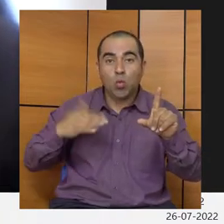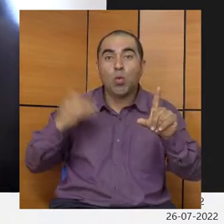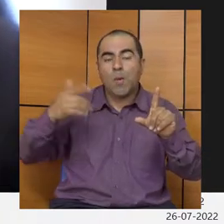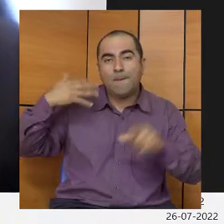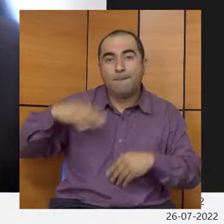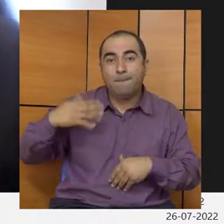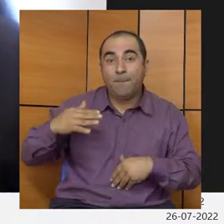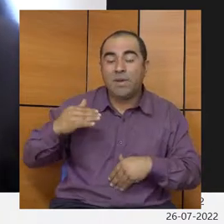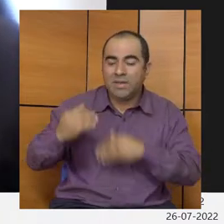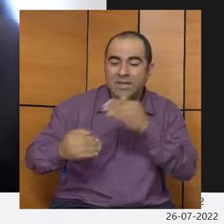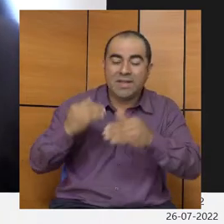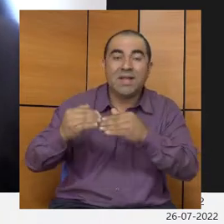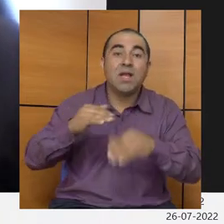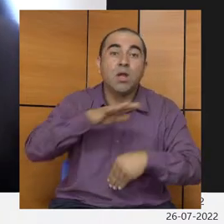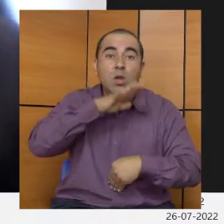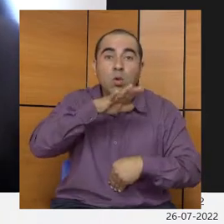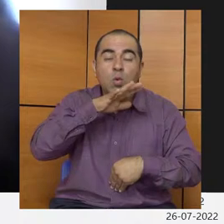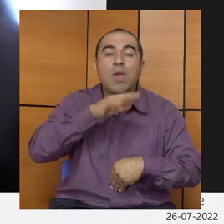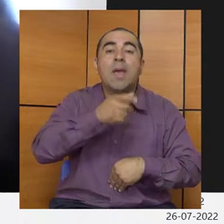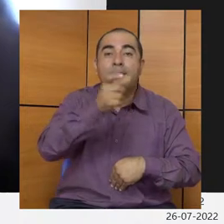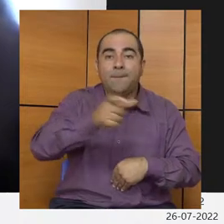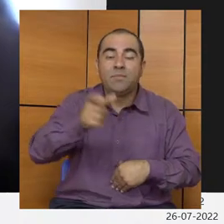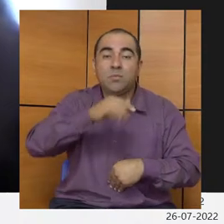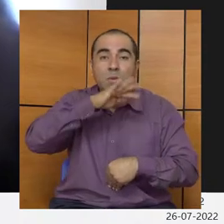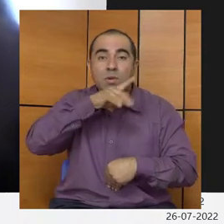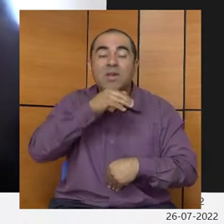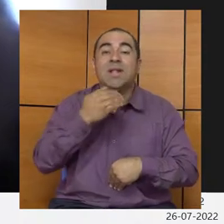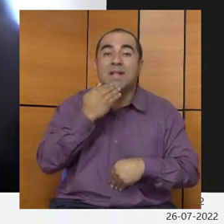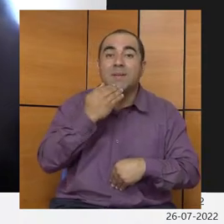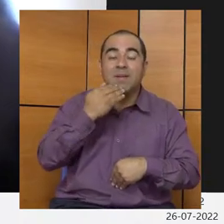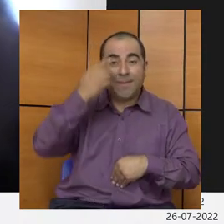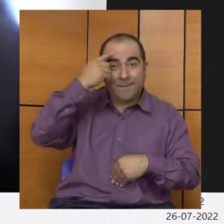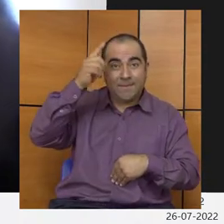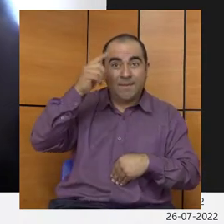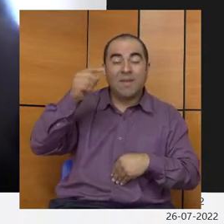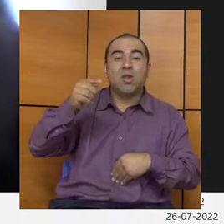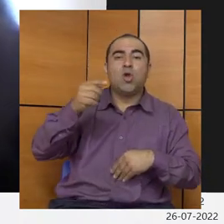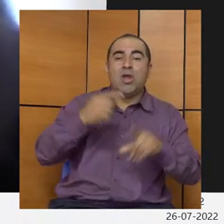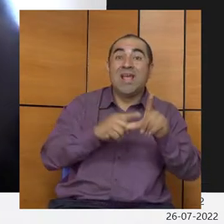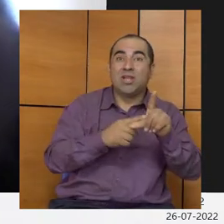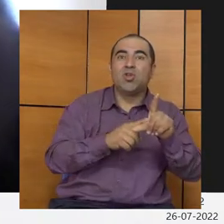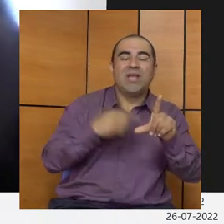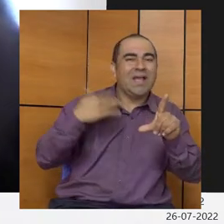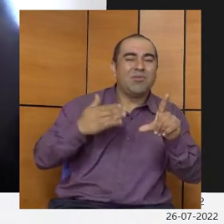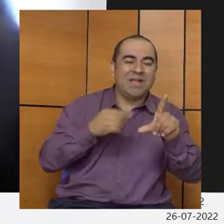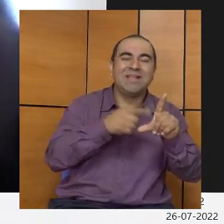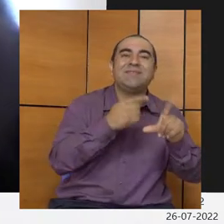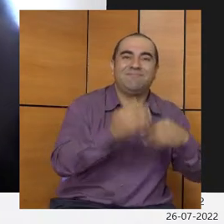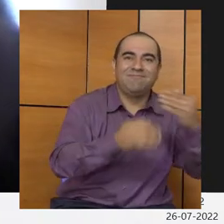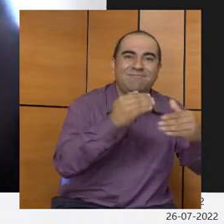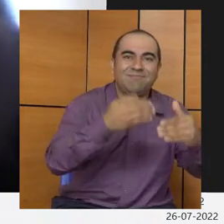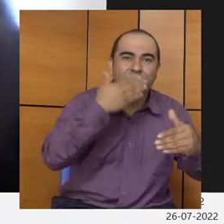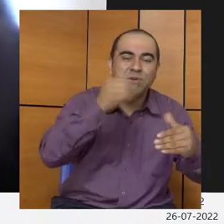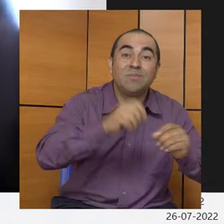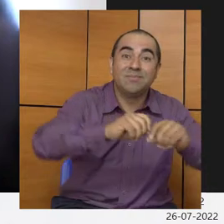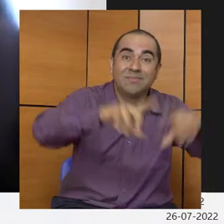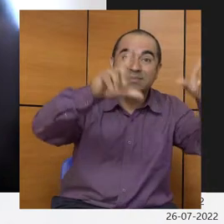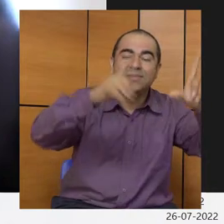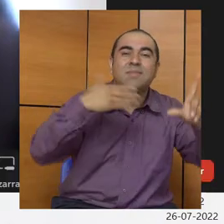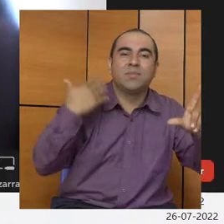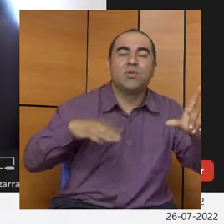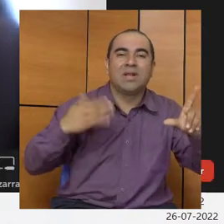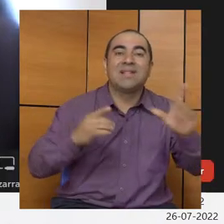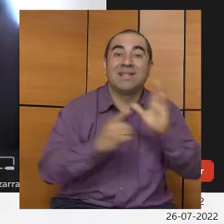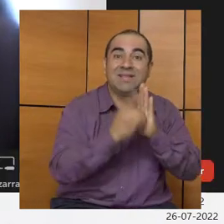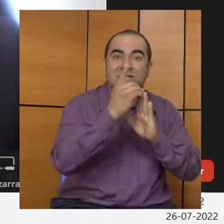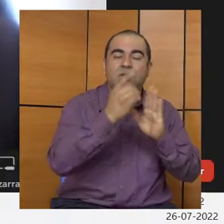importantes, que es las personas mayores, pero también el tema de tecnología. Nosotros en nuestros proyectos, también en la facultad, estamos trabajando en estos